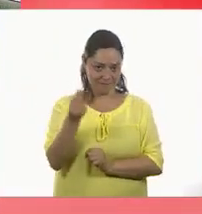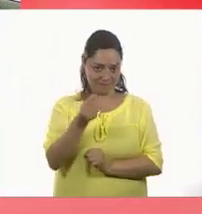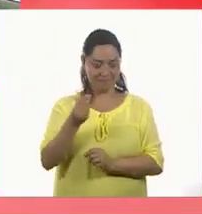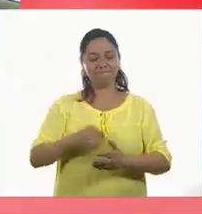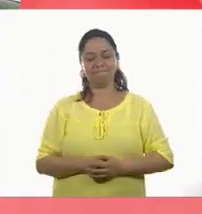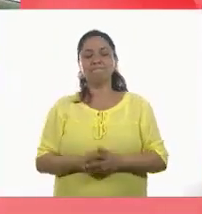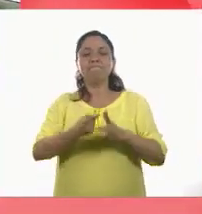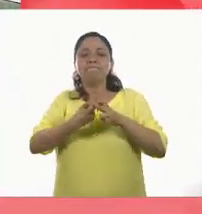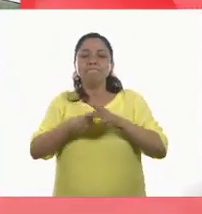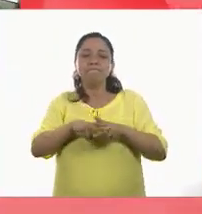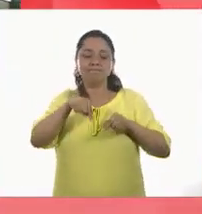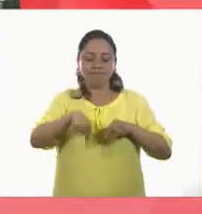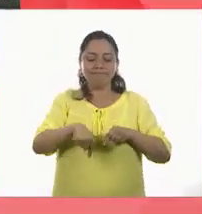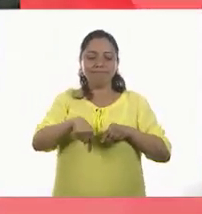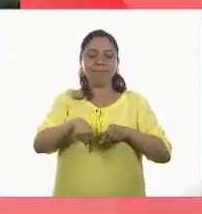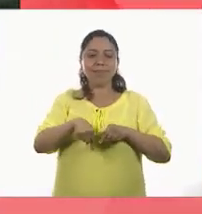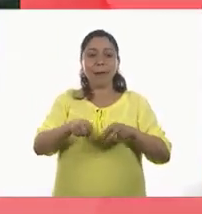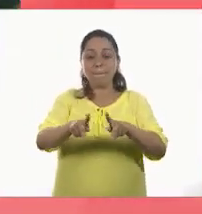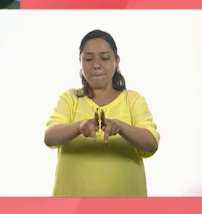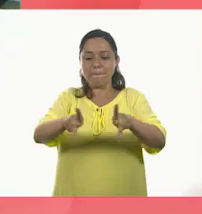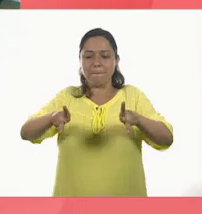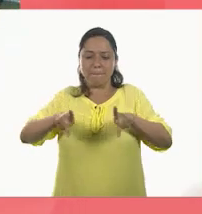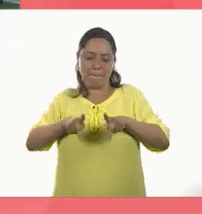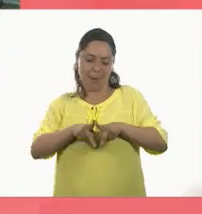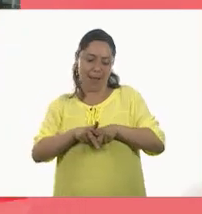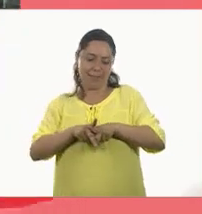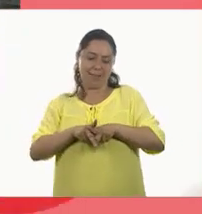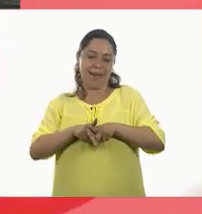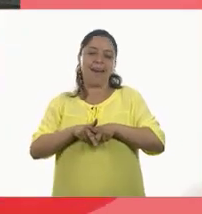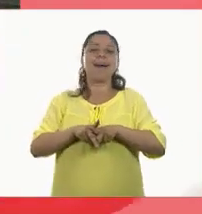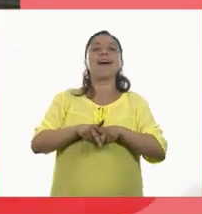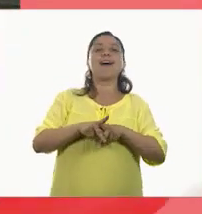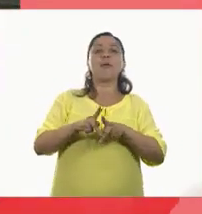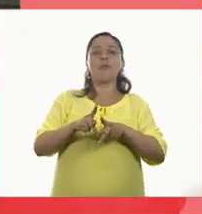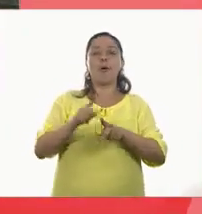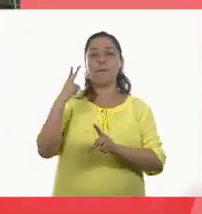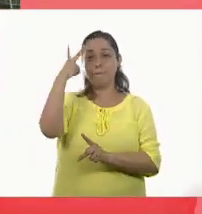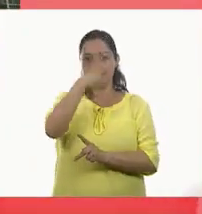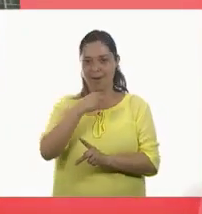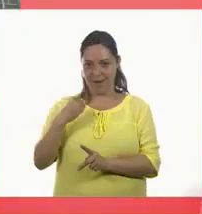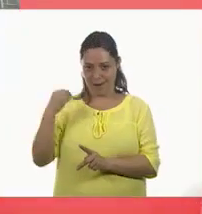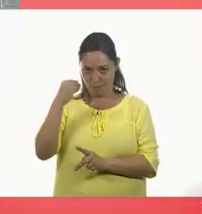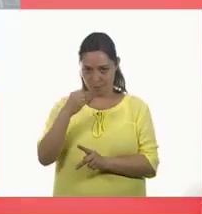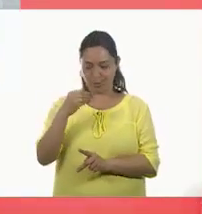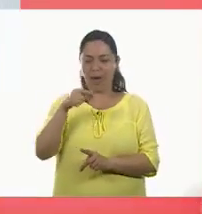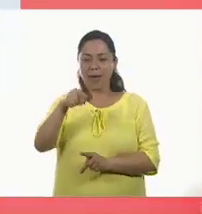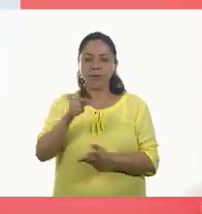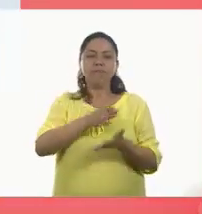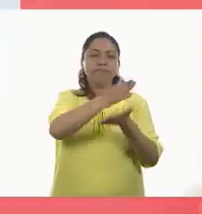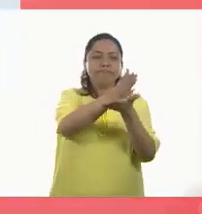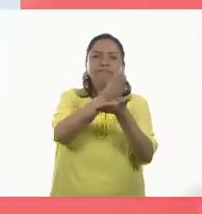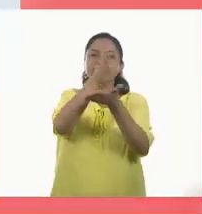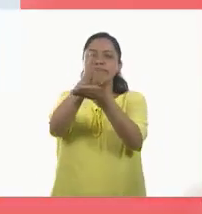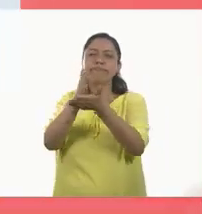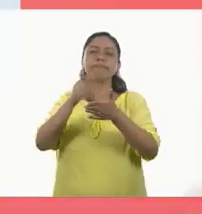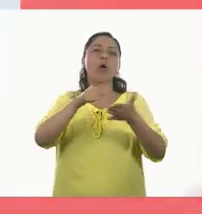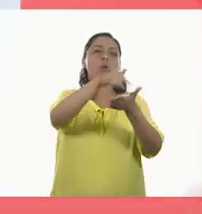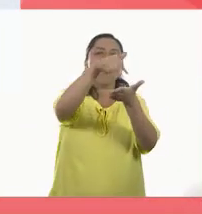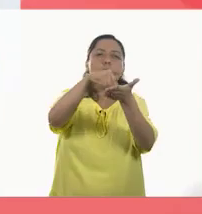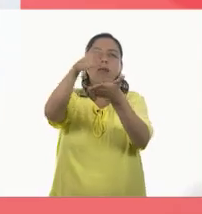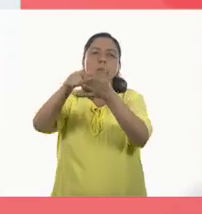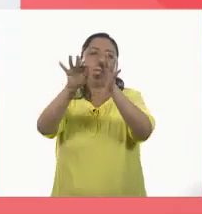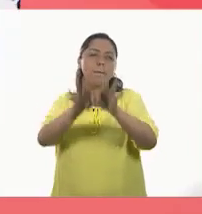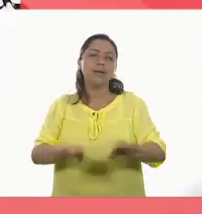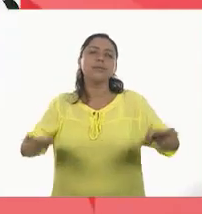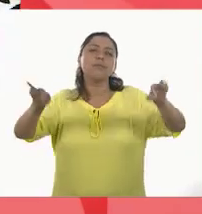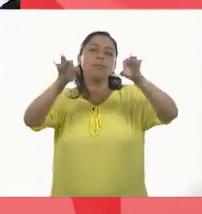Comenzamos nuestro recorrido por la Plaza de Armas de Villahermosa, donde podemos visitar sus monumentos más importantes, como